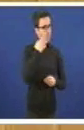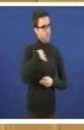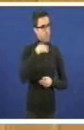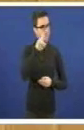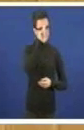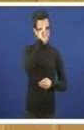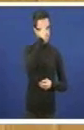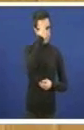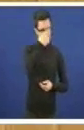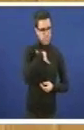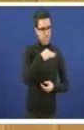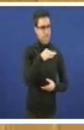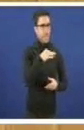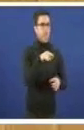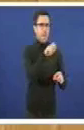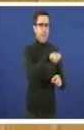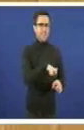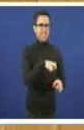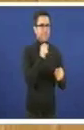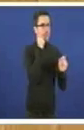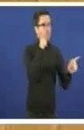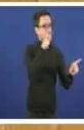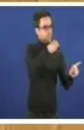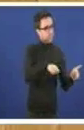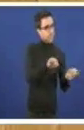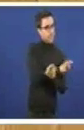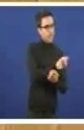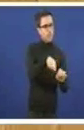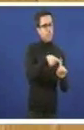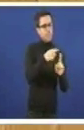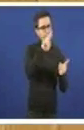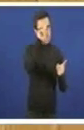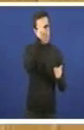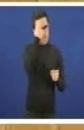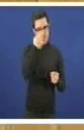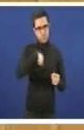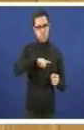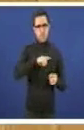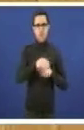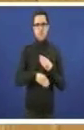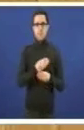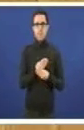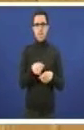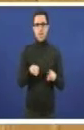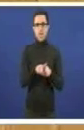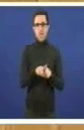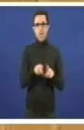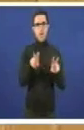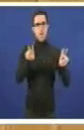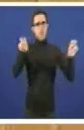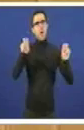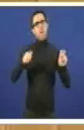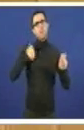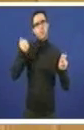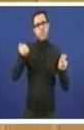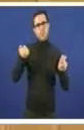confundido e non presentara esta moción pero non foi así e dende logo noso que vamos a facer agora é ter unha nova oportunidade